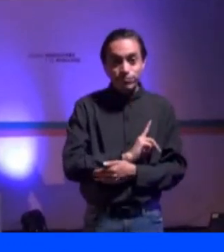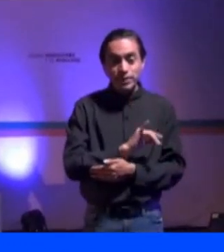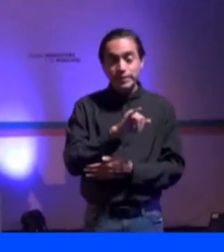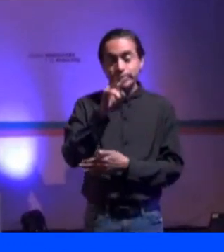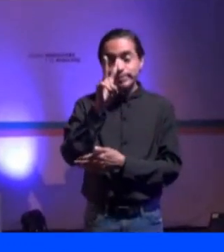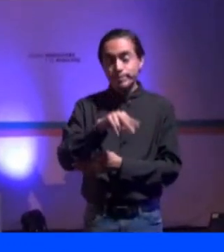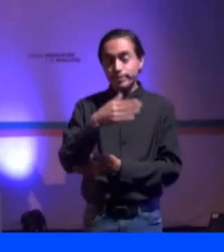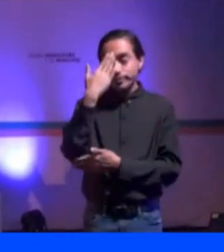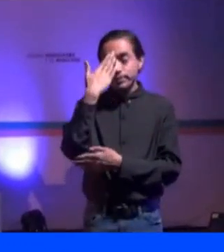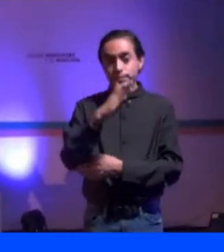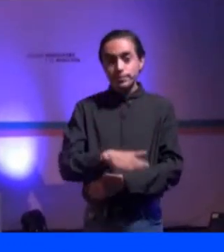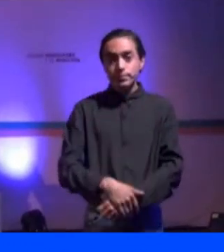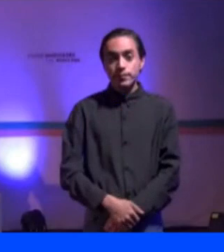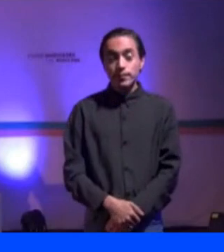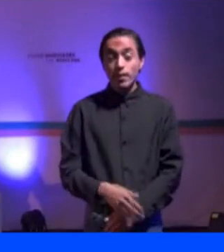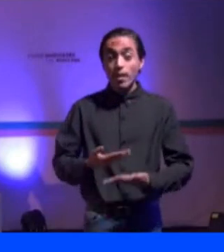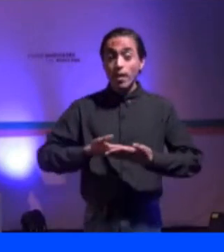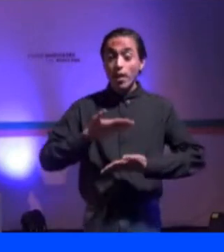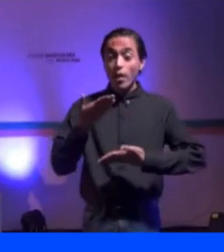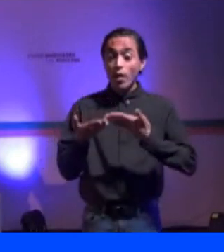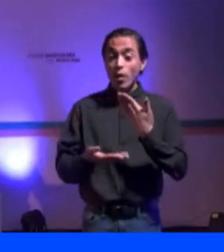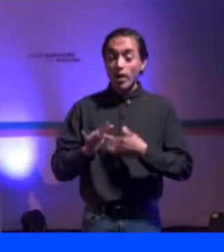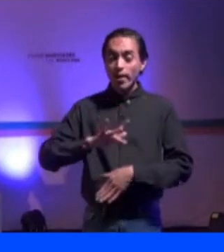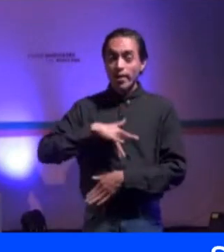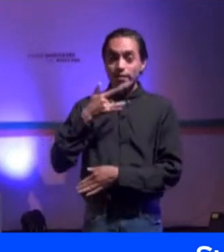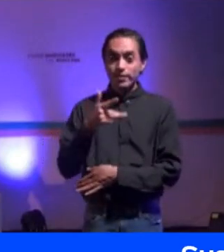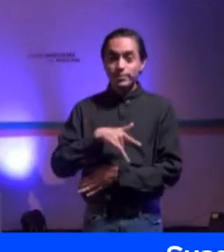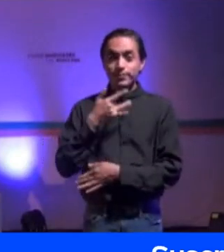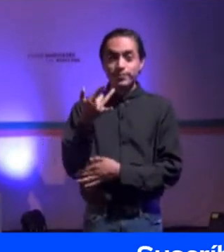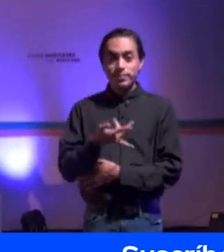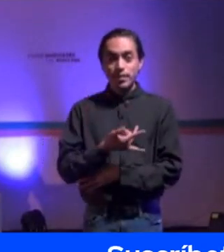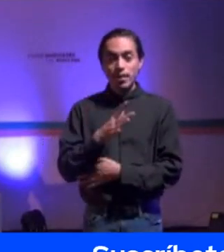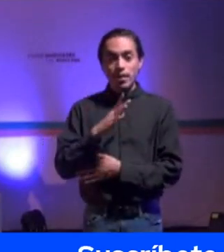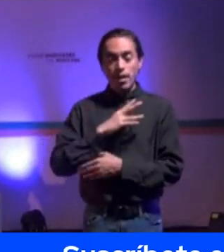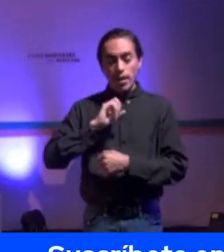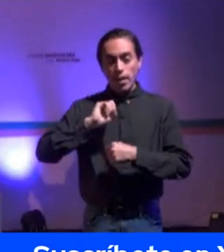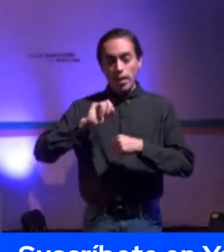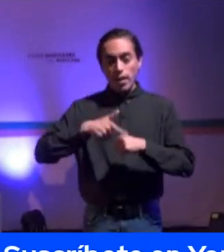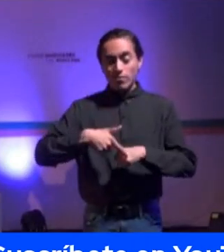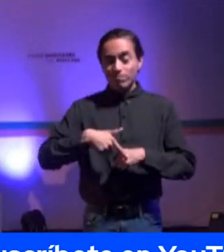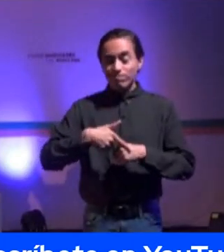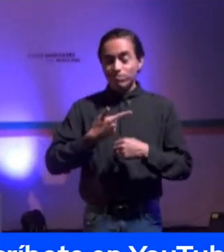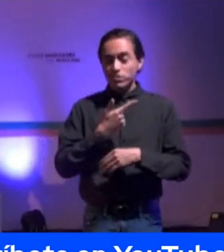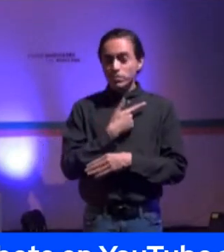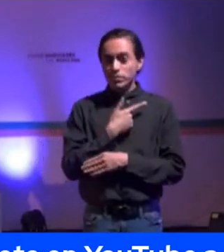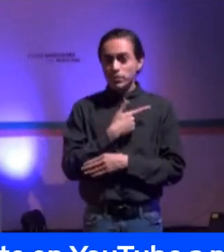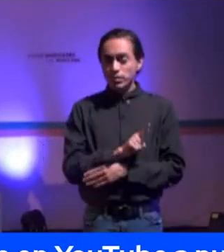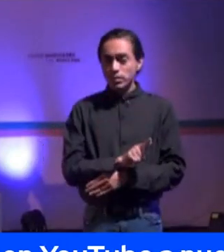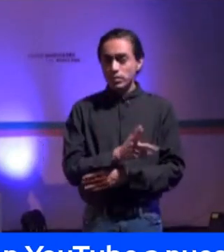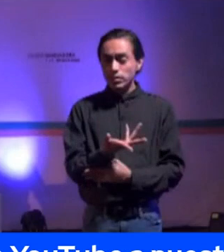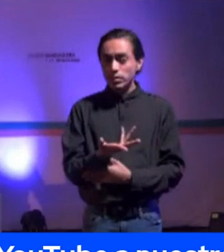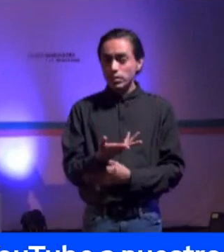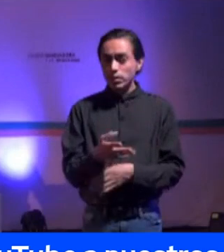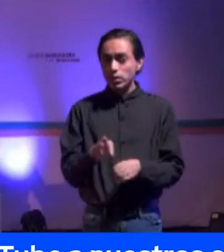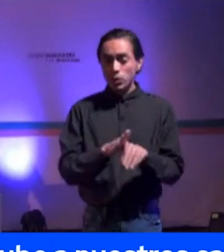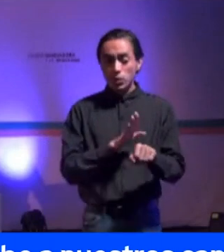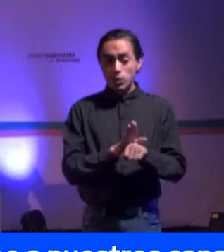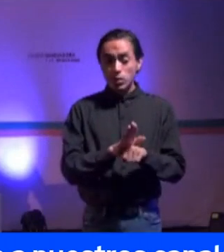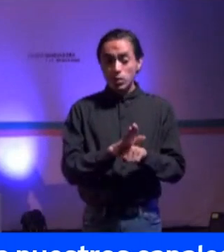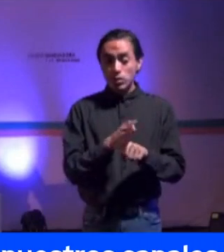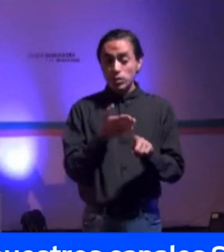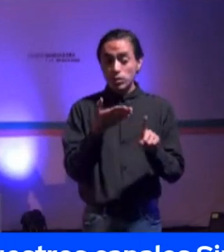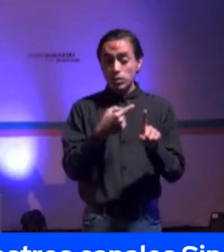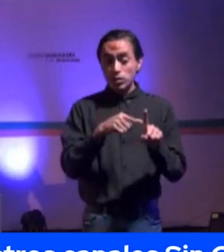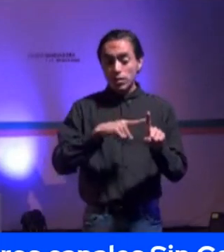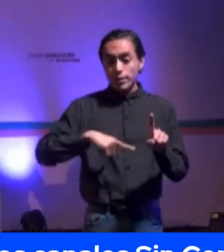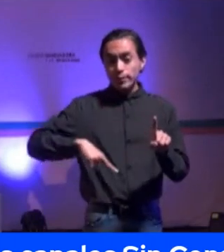¿no? Ahora siento que hay algo que no me gusta y viene para el gobierno.